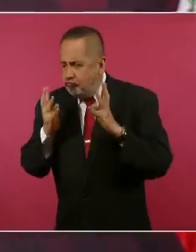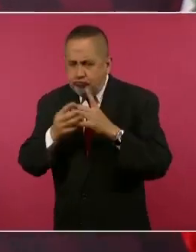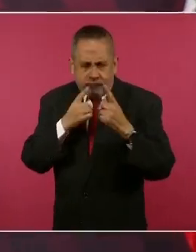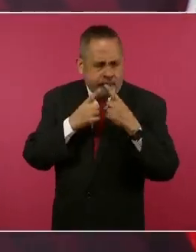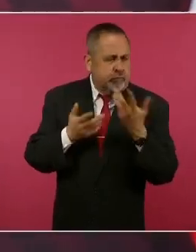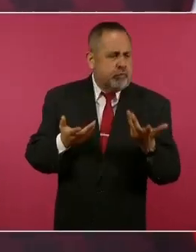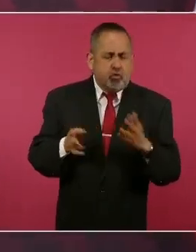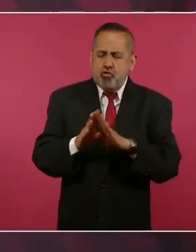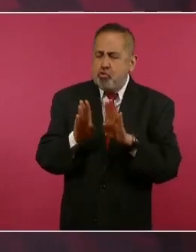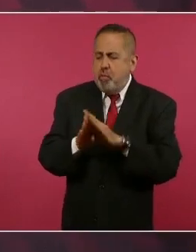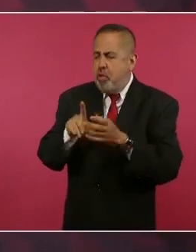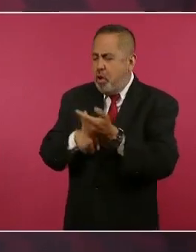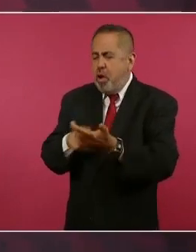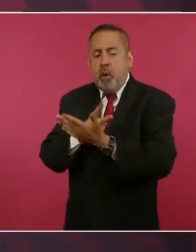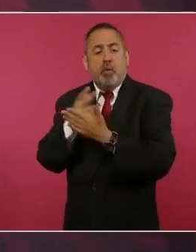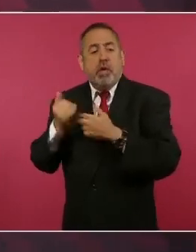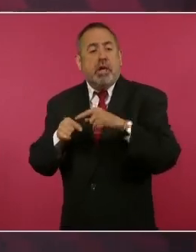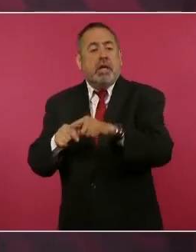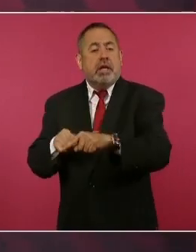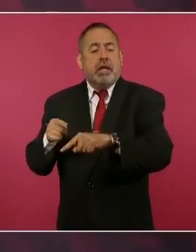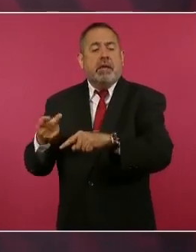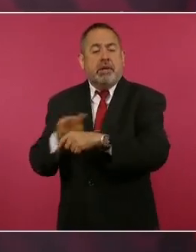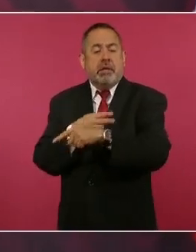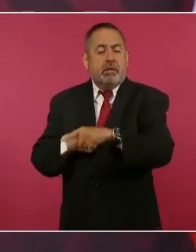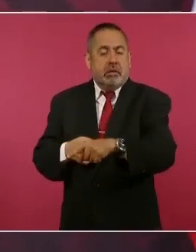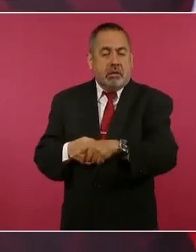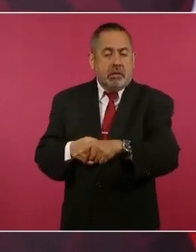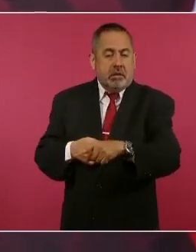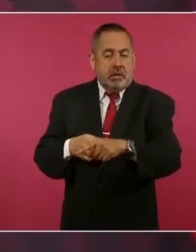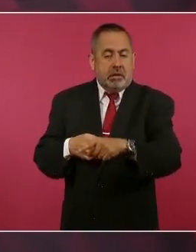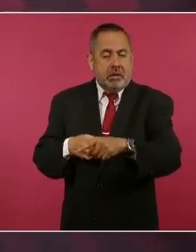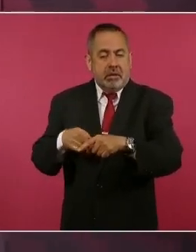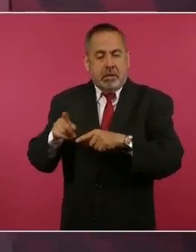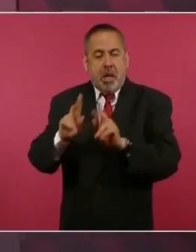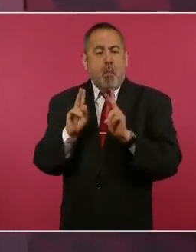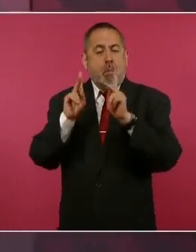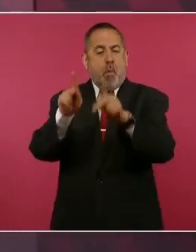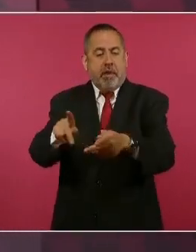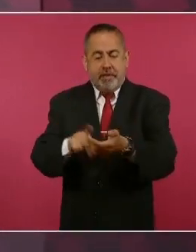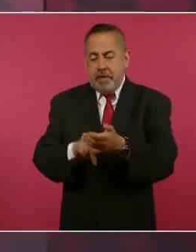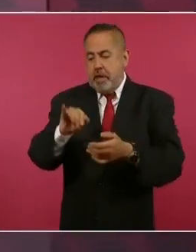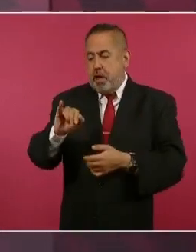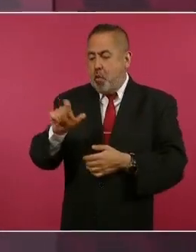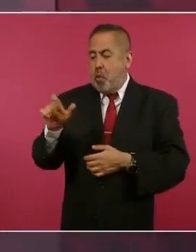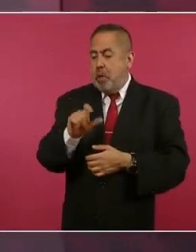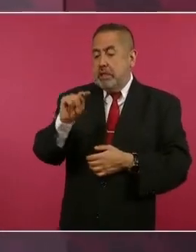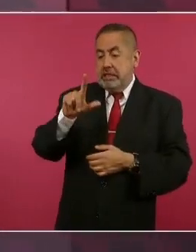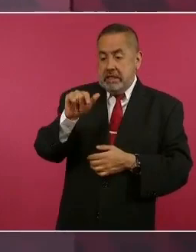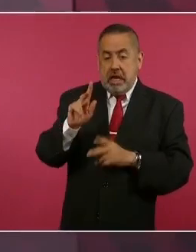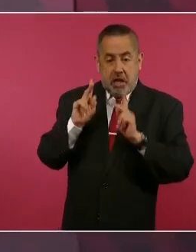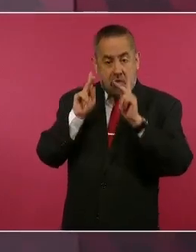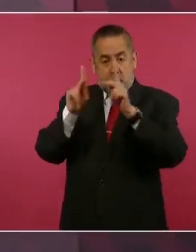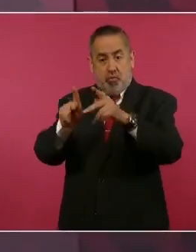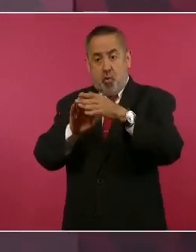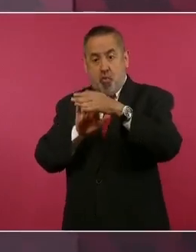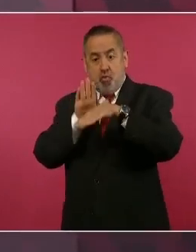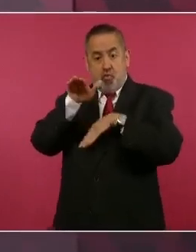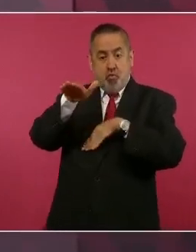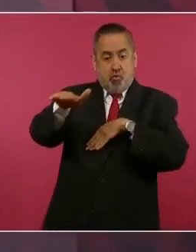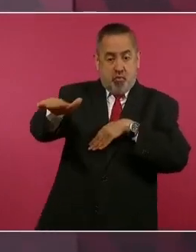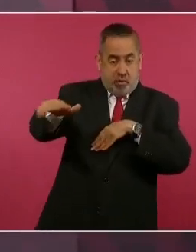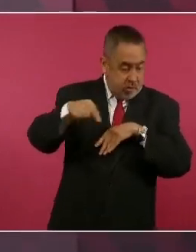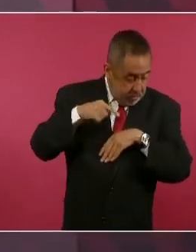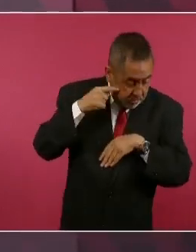viendo cómo va el proyecto del viaducto de Huistla. Vamos a pasar por arriba de